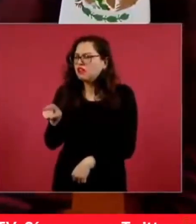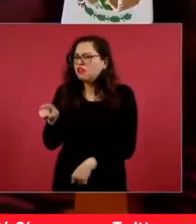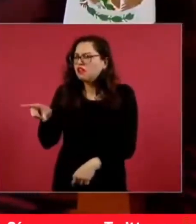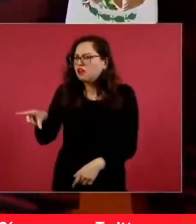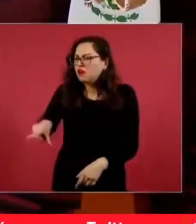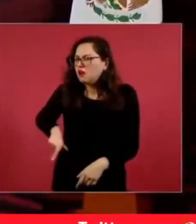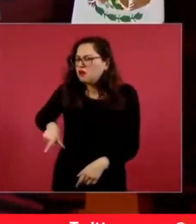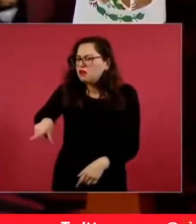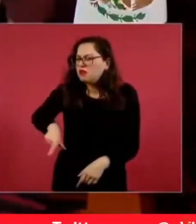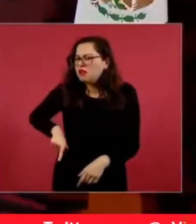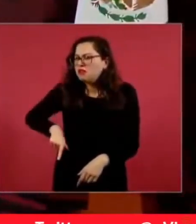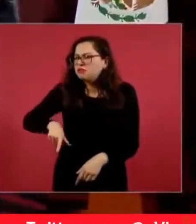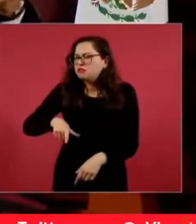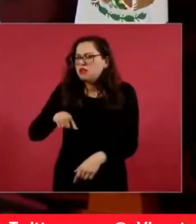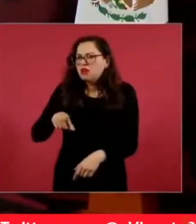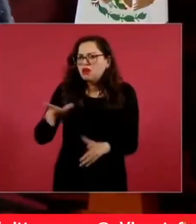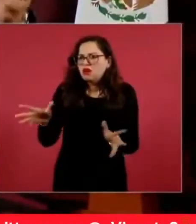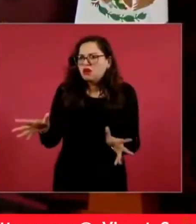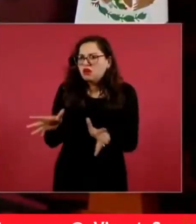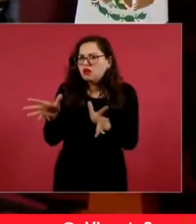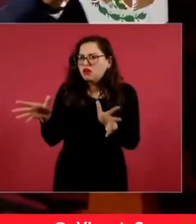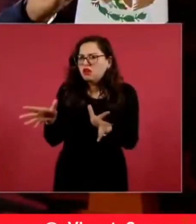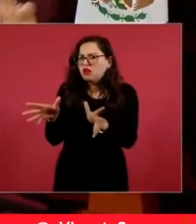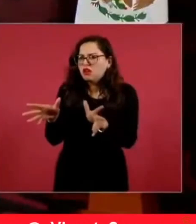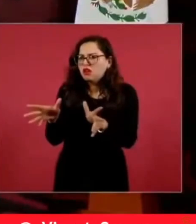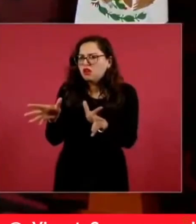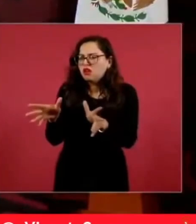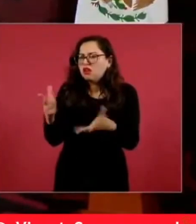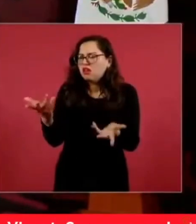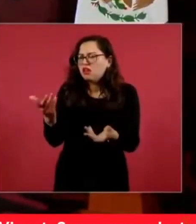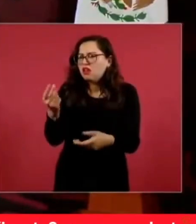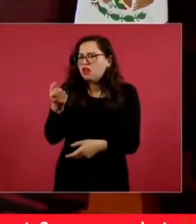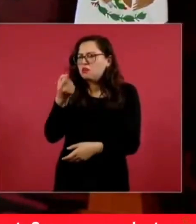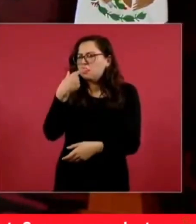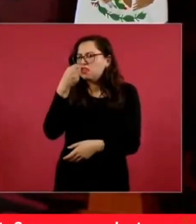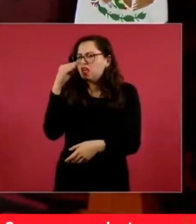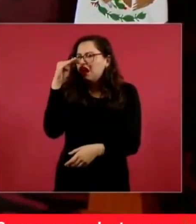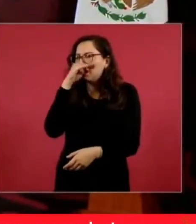porque se entregan los medicamentos gratuitos,